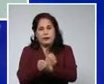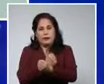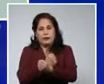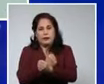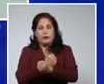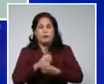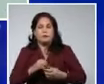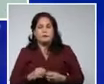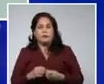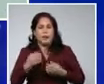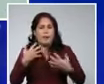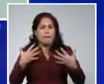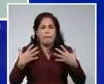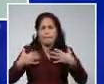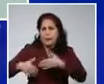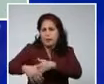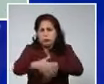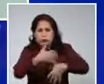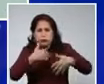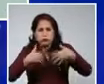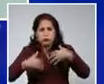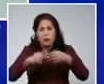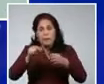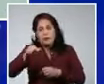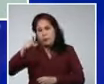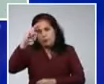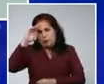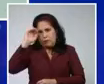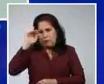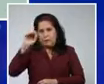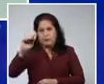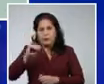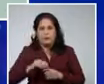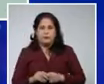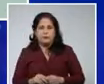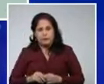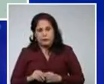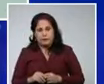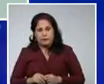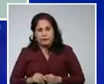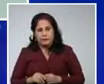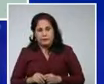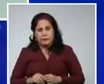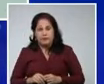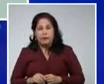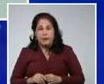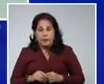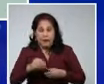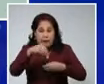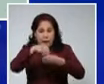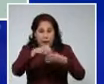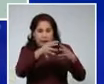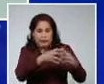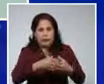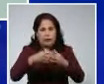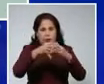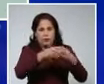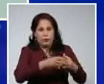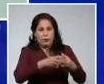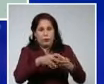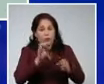cardiometabólicos en pacientes que se encontraban hospitalizados en los Estados Unidos, como yo dije